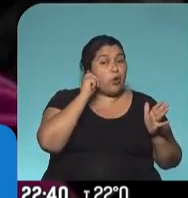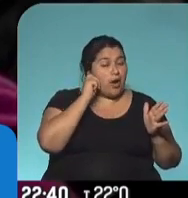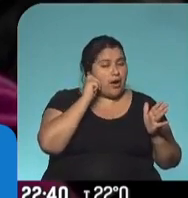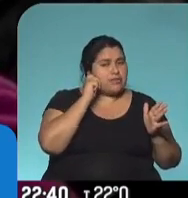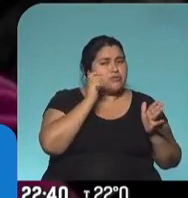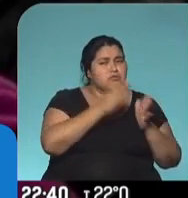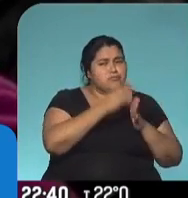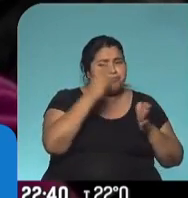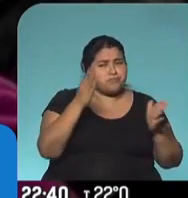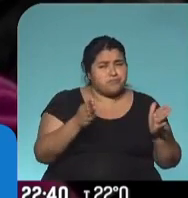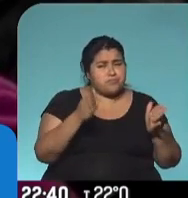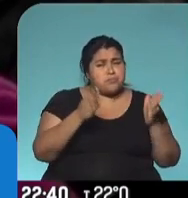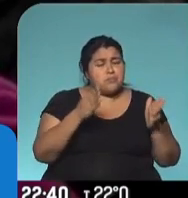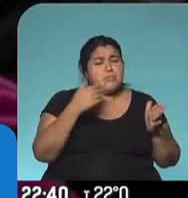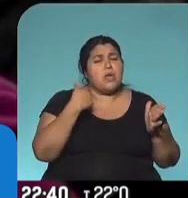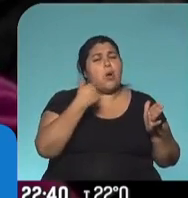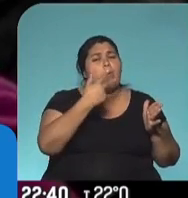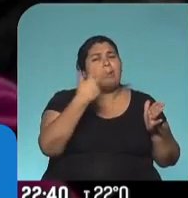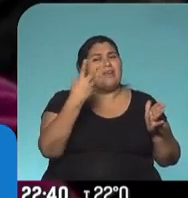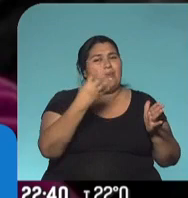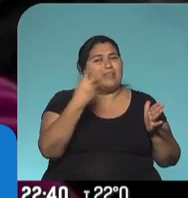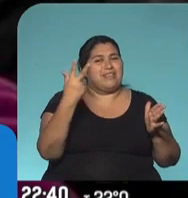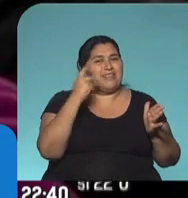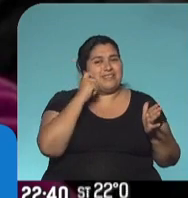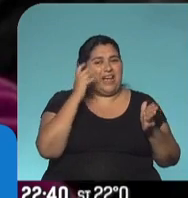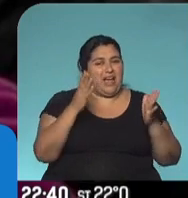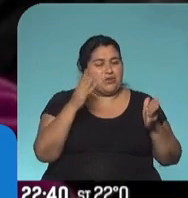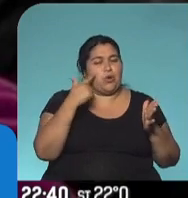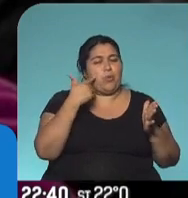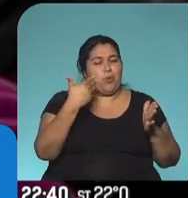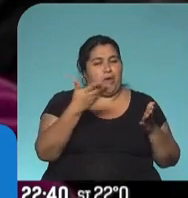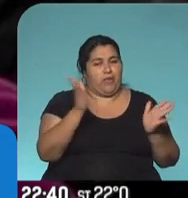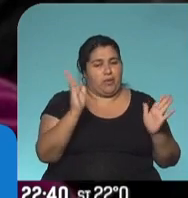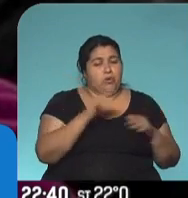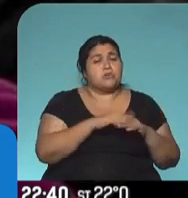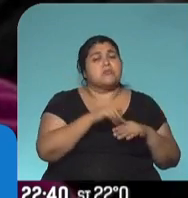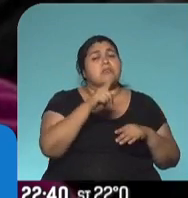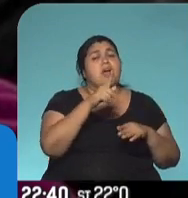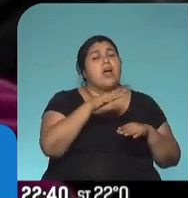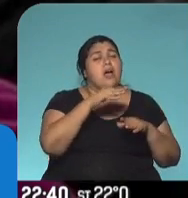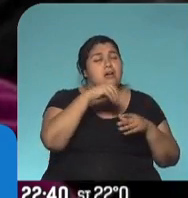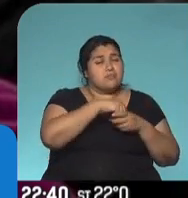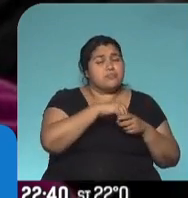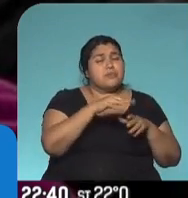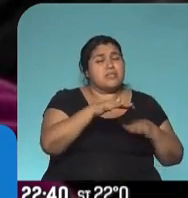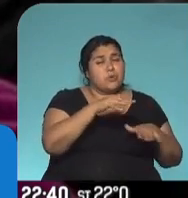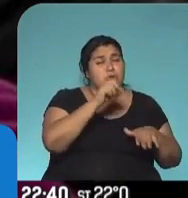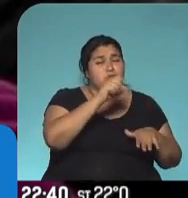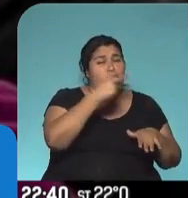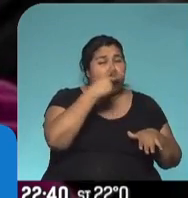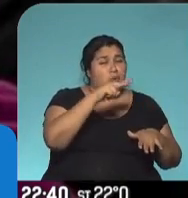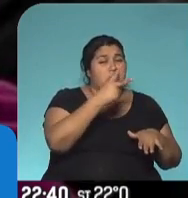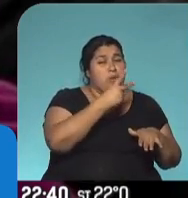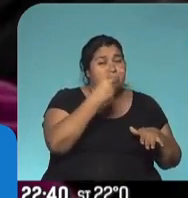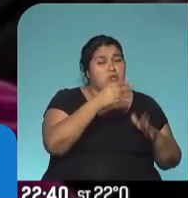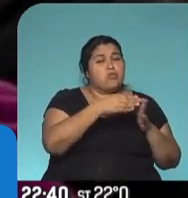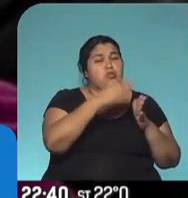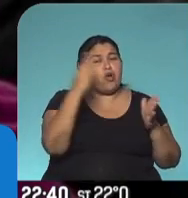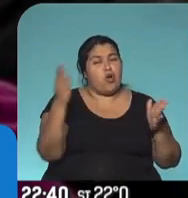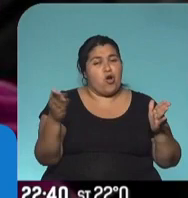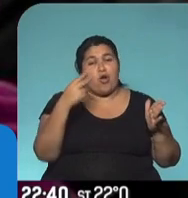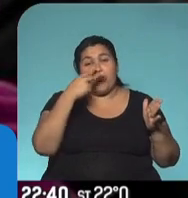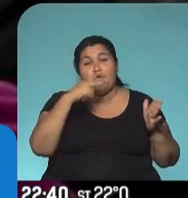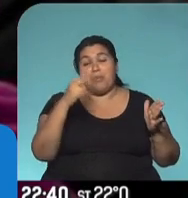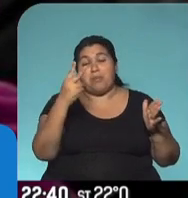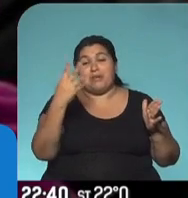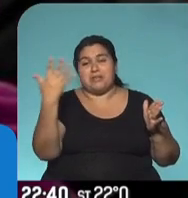llevándolo progresivamente a 43. Este haber mínimo entrará en vigor en 2022 y 3 años después, en